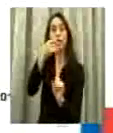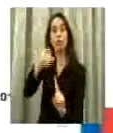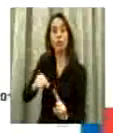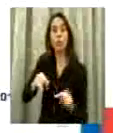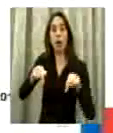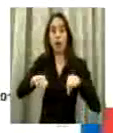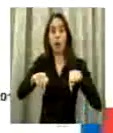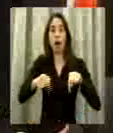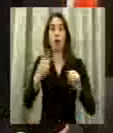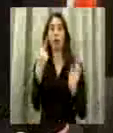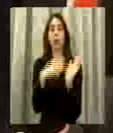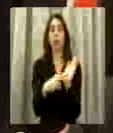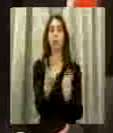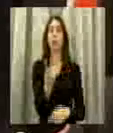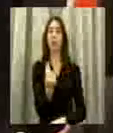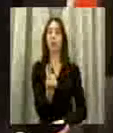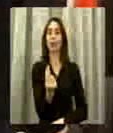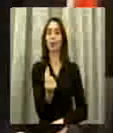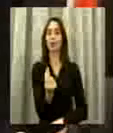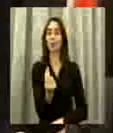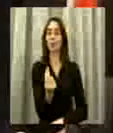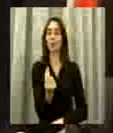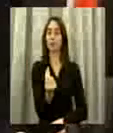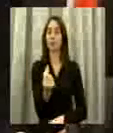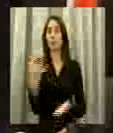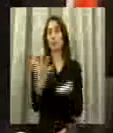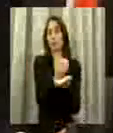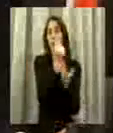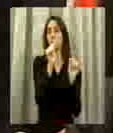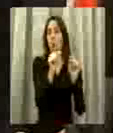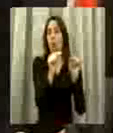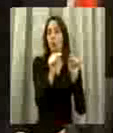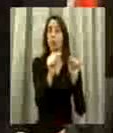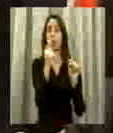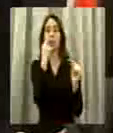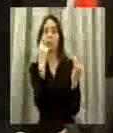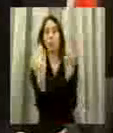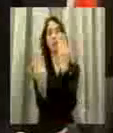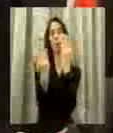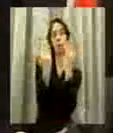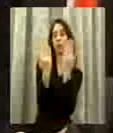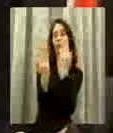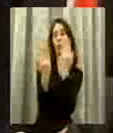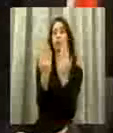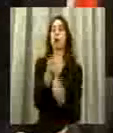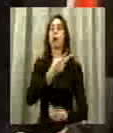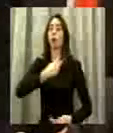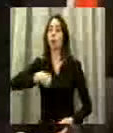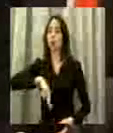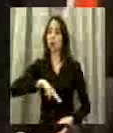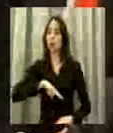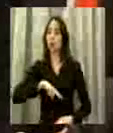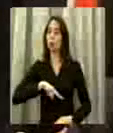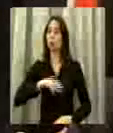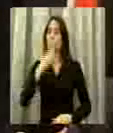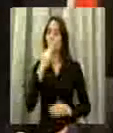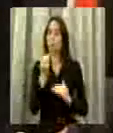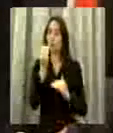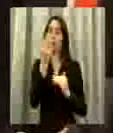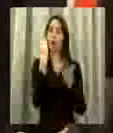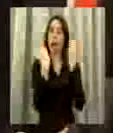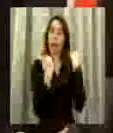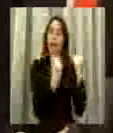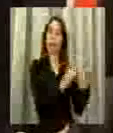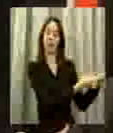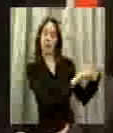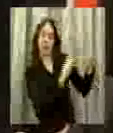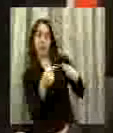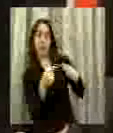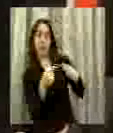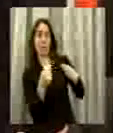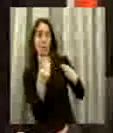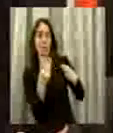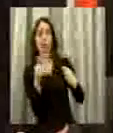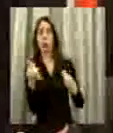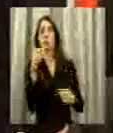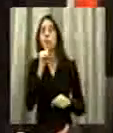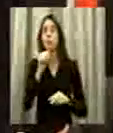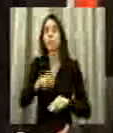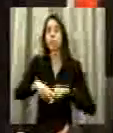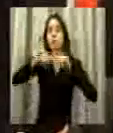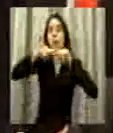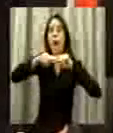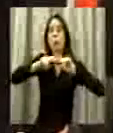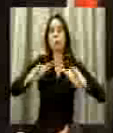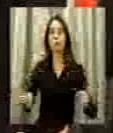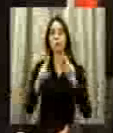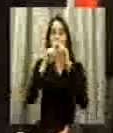año 2012. Y hay que ver el contraste aquí, nosotros hemos tenido una mejoría. Cuando uno parte -3, cuando uno le dice, no, oiga, pero usted tiene un déficit